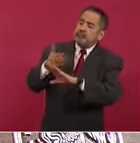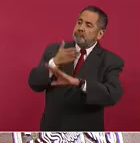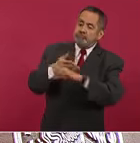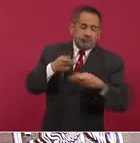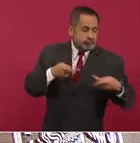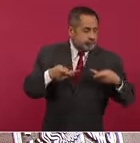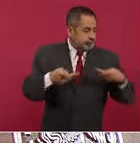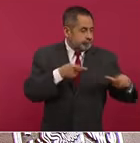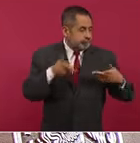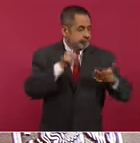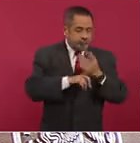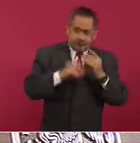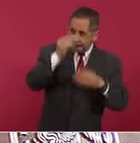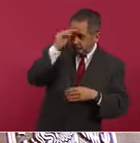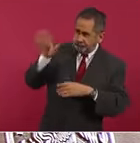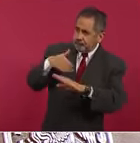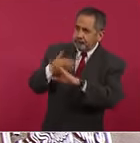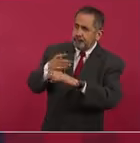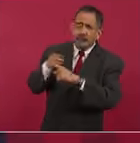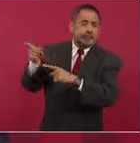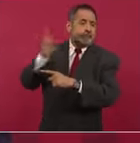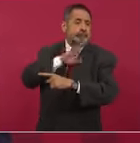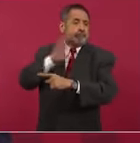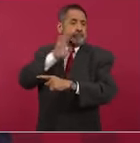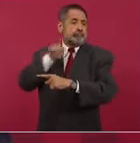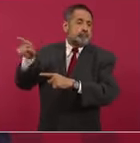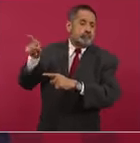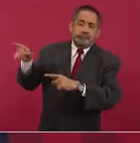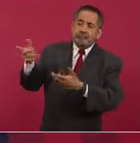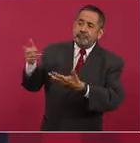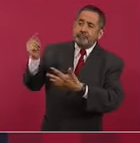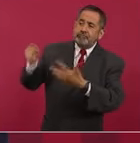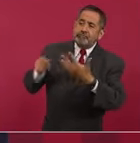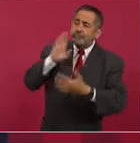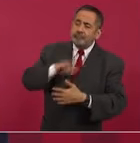en contra de lo que representamos,